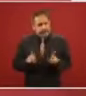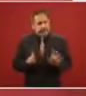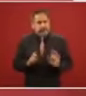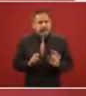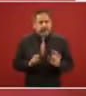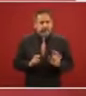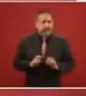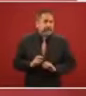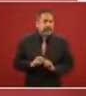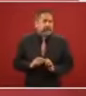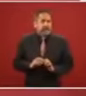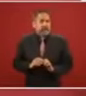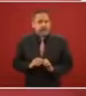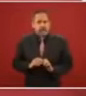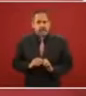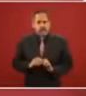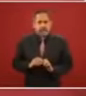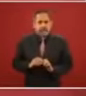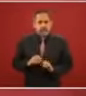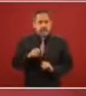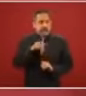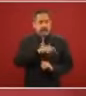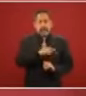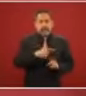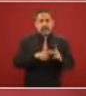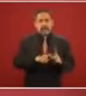que nace con una deuda